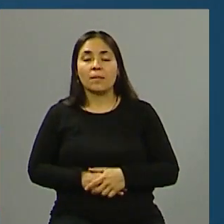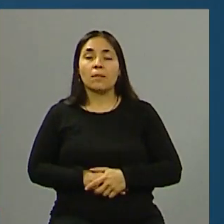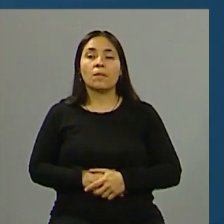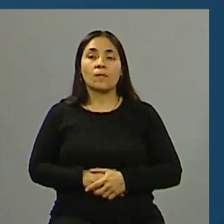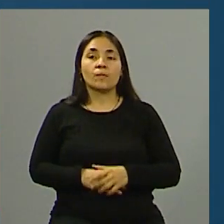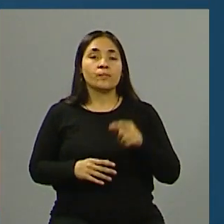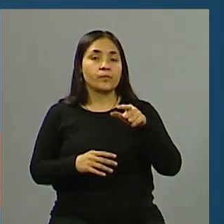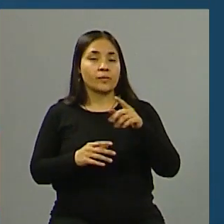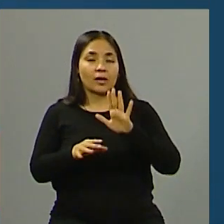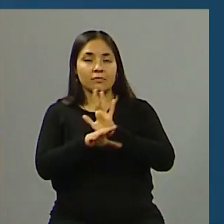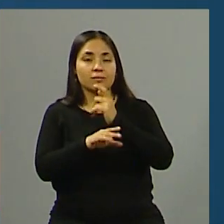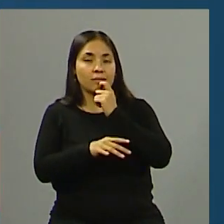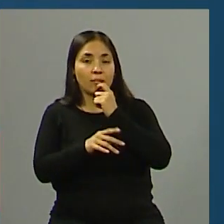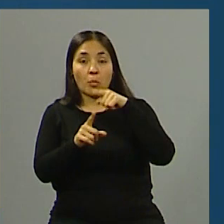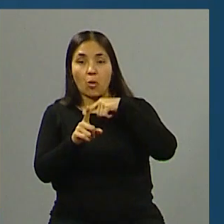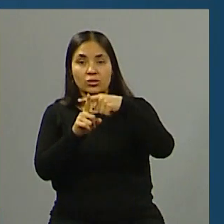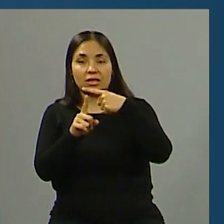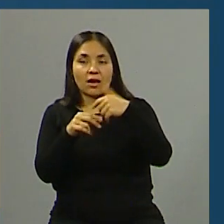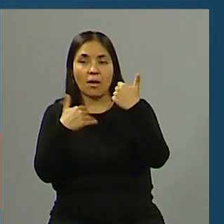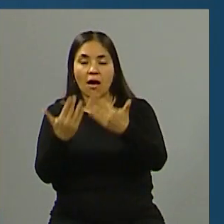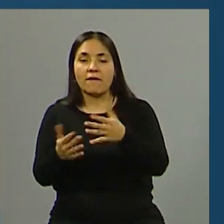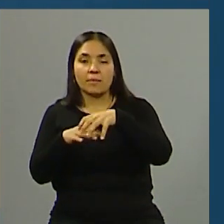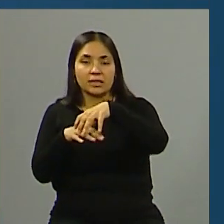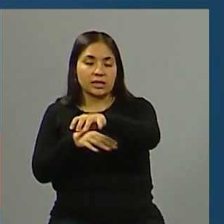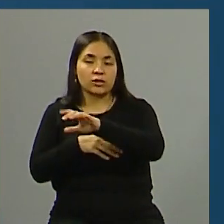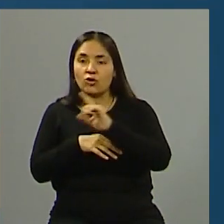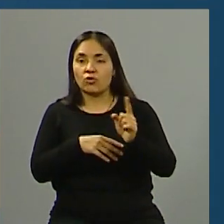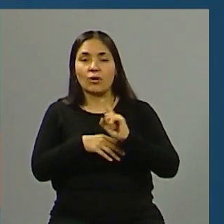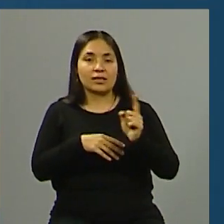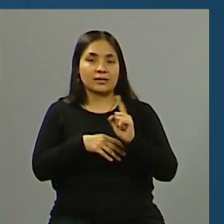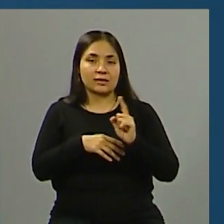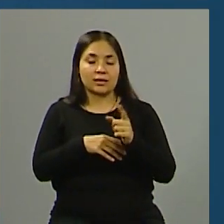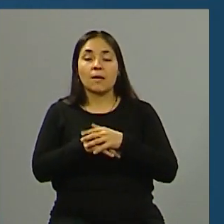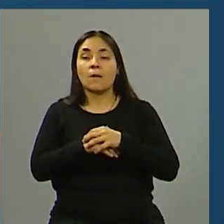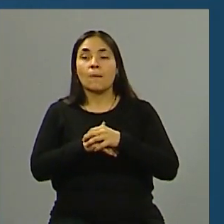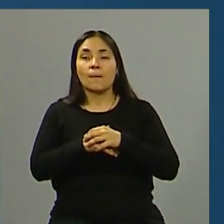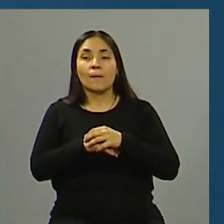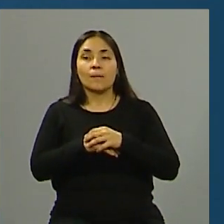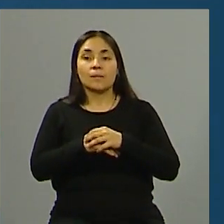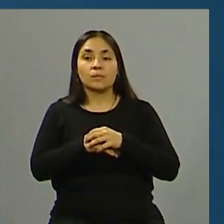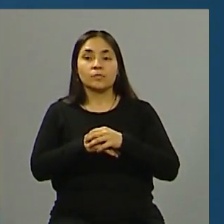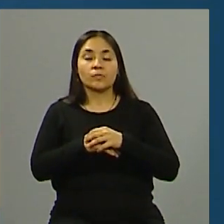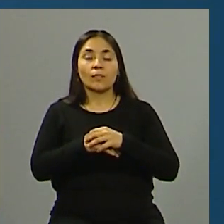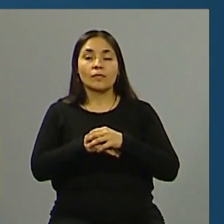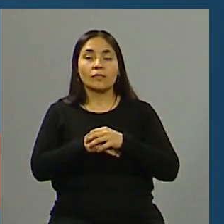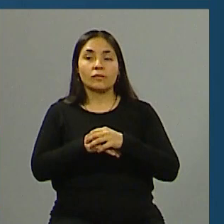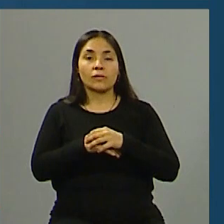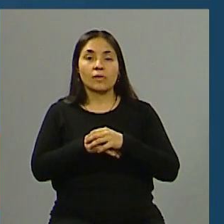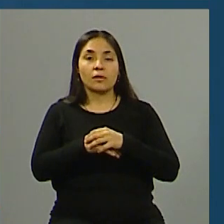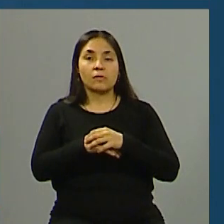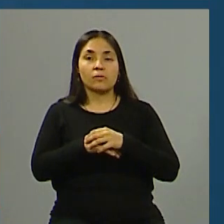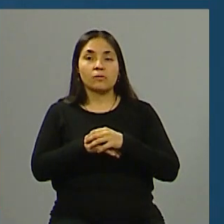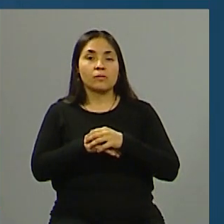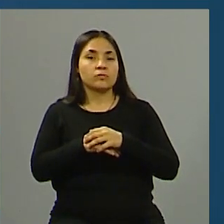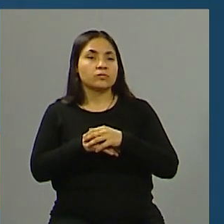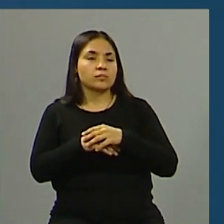que no es positiva para nada, para la economía y para ustedes, para el sector de la mediana empresa, de la pequeña y la mediana empresa, ¿ustedes cómo le